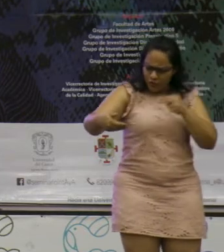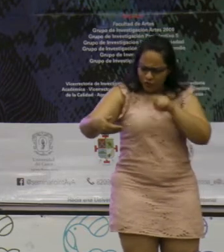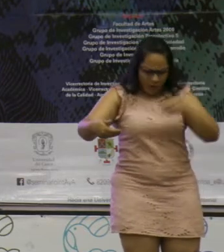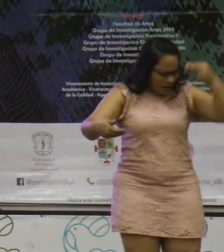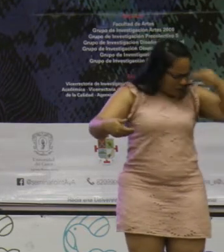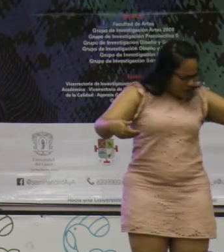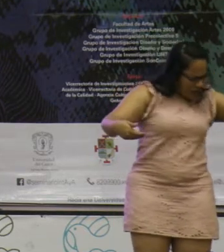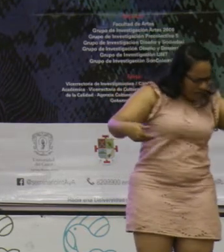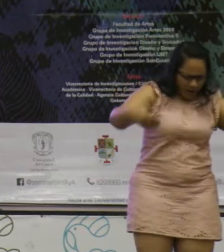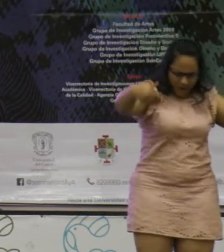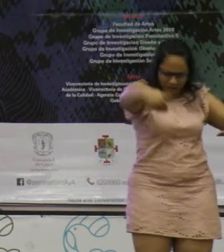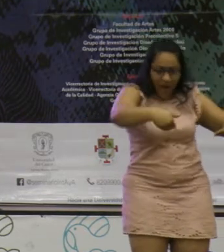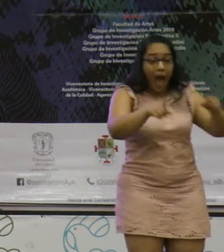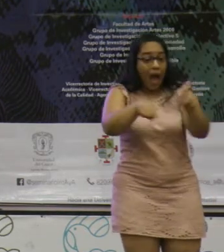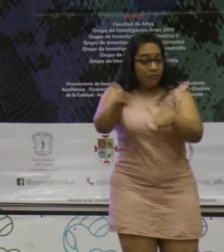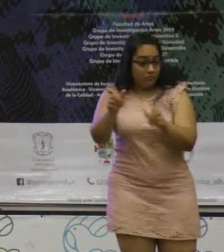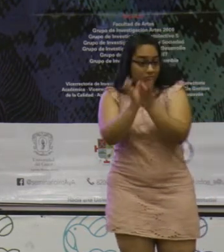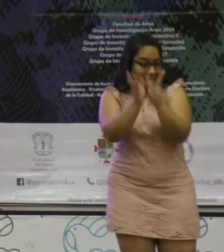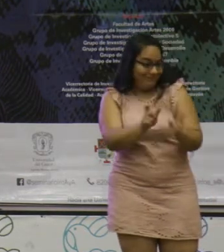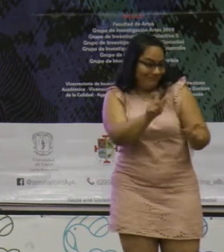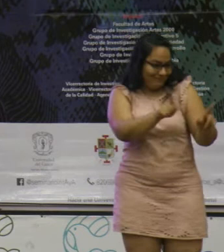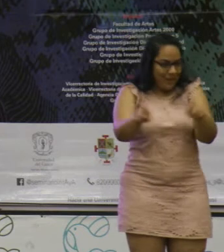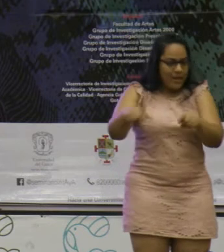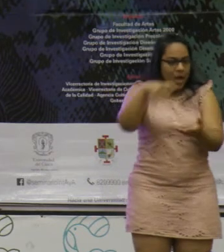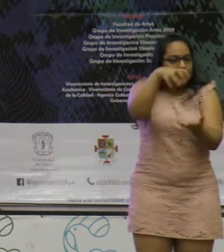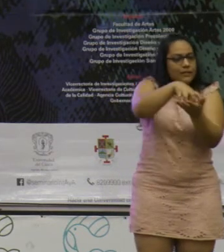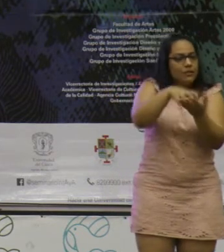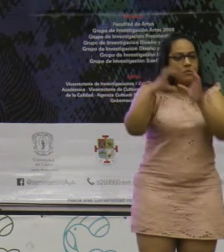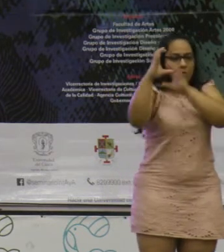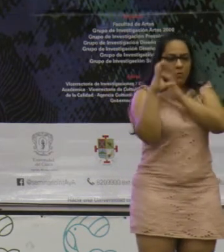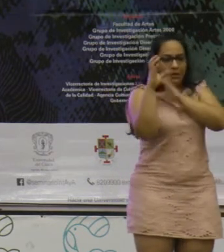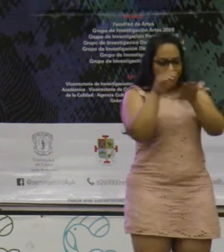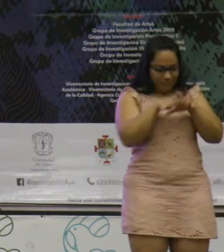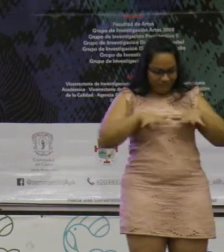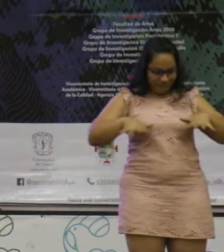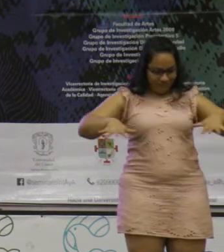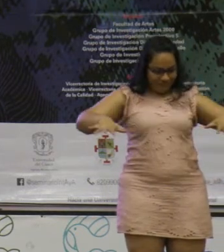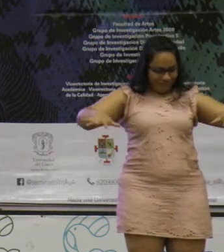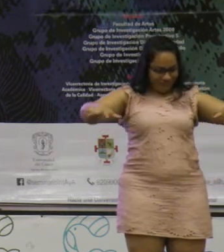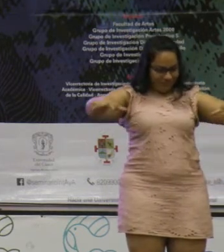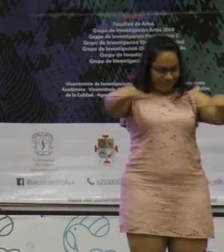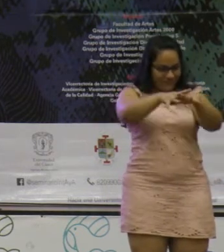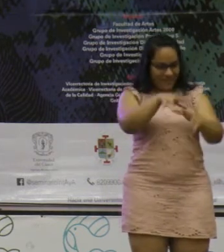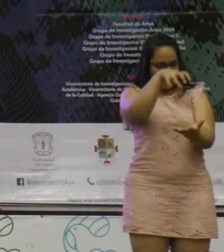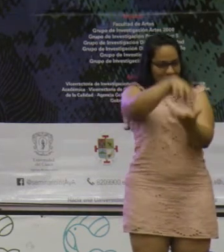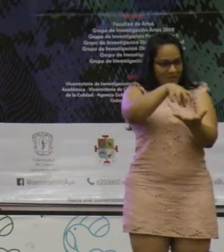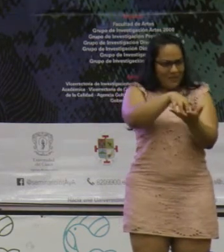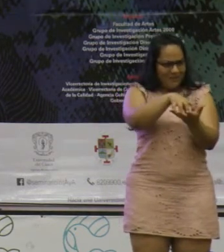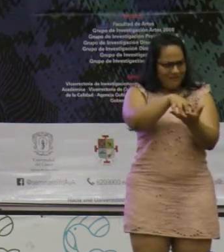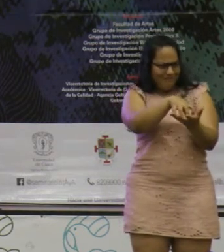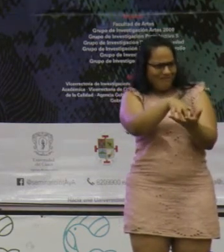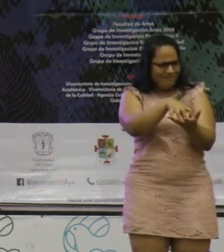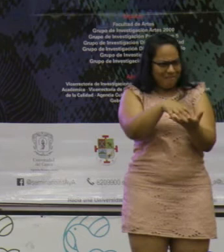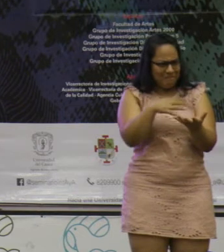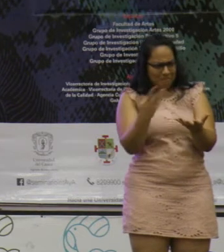interesantísimo ver cómo, por ejemplo, para algunos de los chicos, el centro de Popayán, la plaza concretamente, esa noción de centro político, no quedaba en el mismo